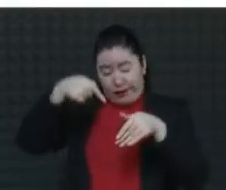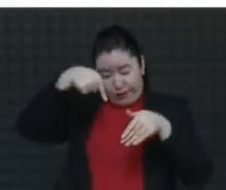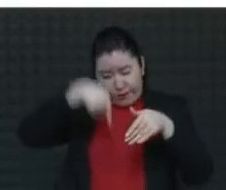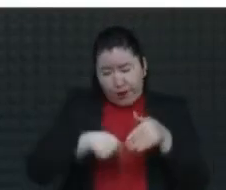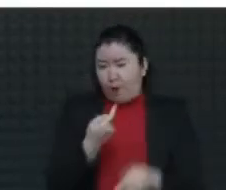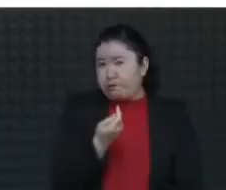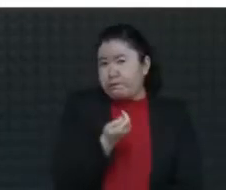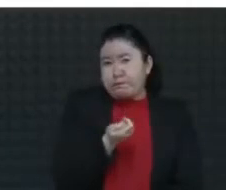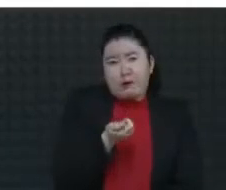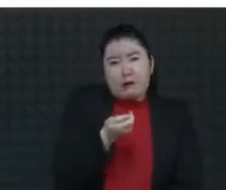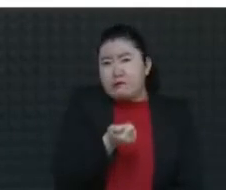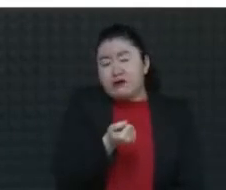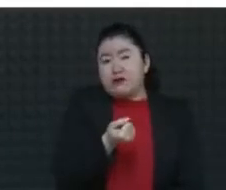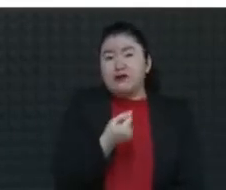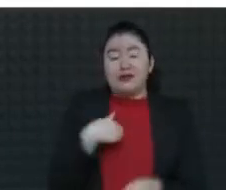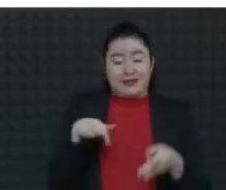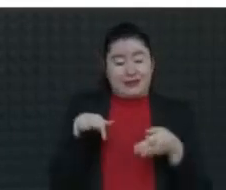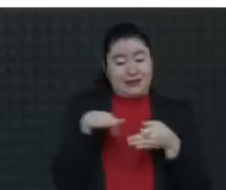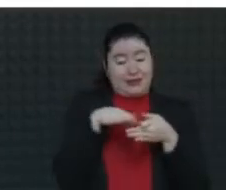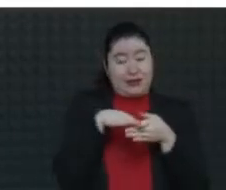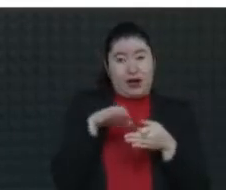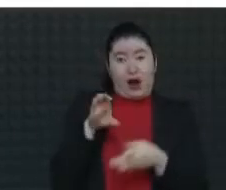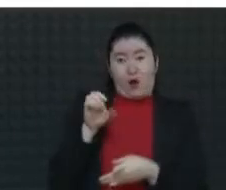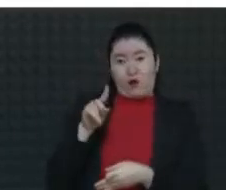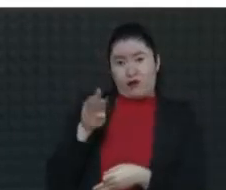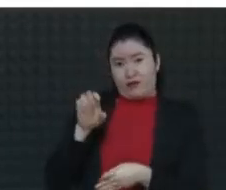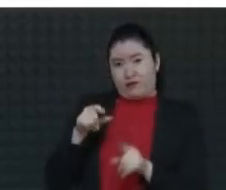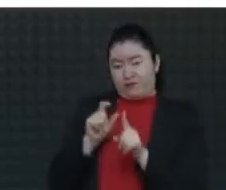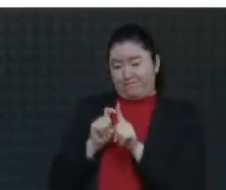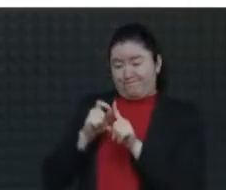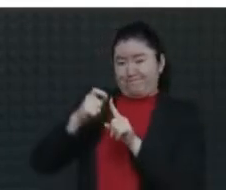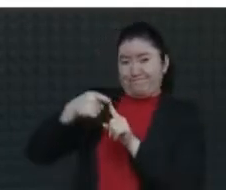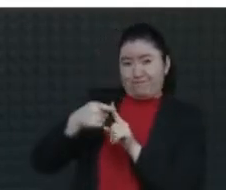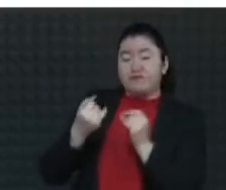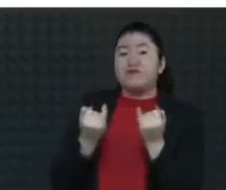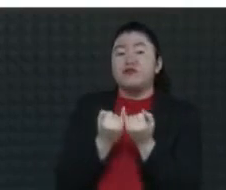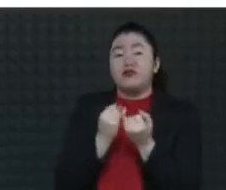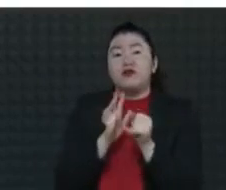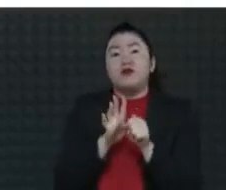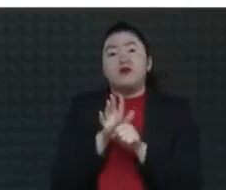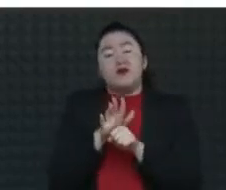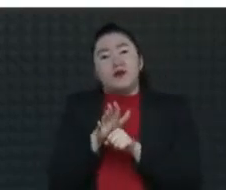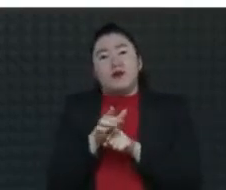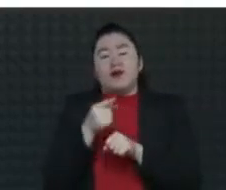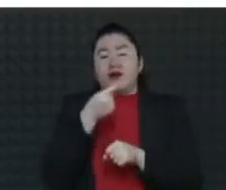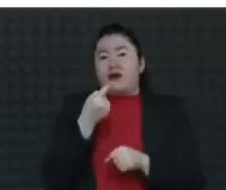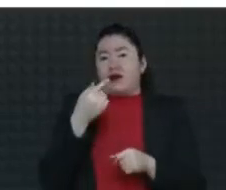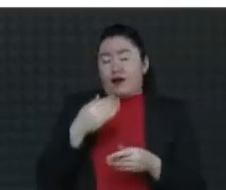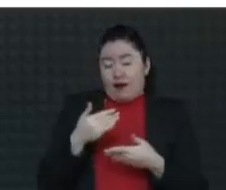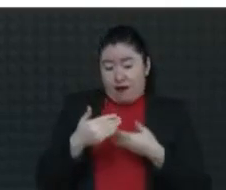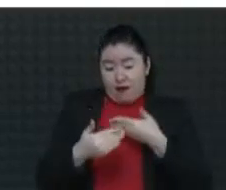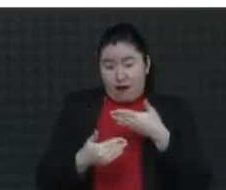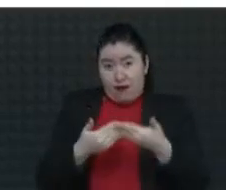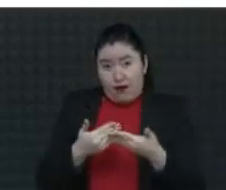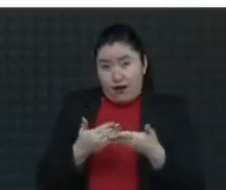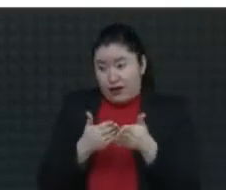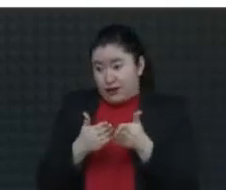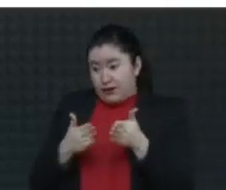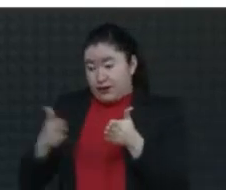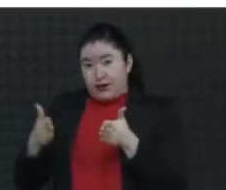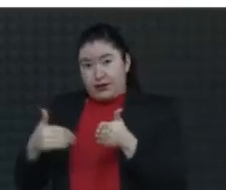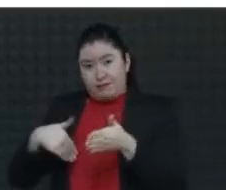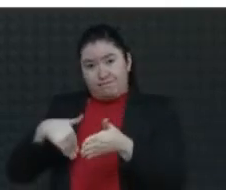profunda, cerca de la estación de Los Olivos y que va incrementando el espesor de suelo sobre la base rocosa conforme avanza hacia la estación